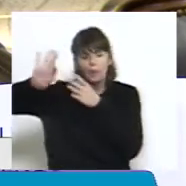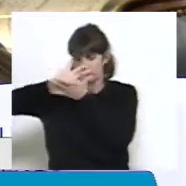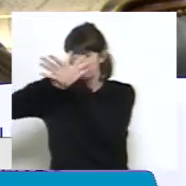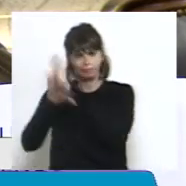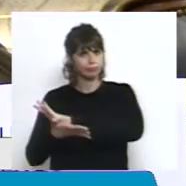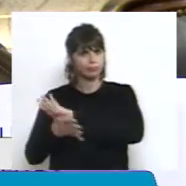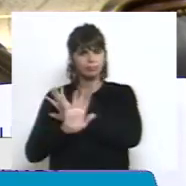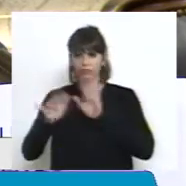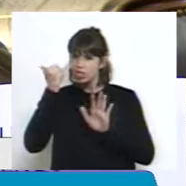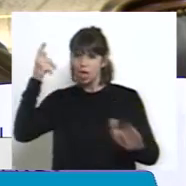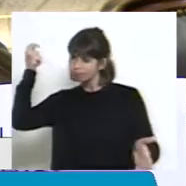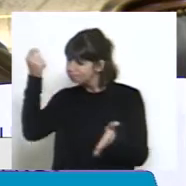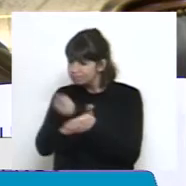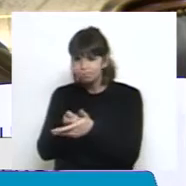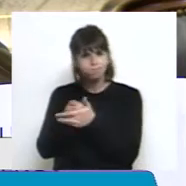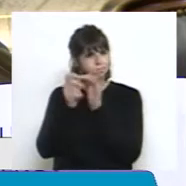que pagó